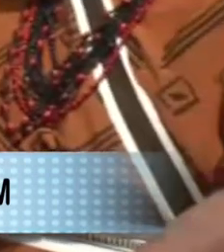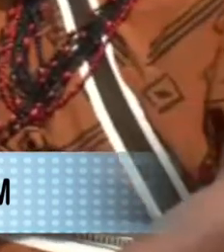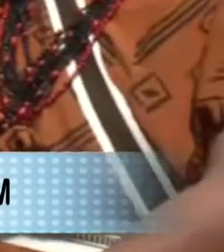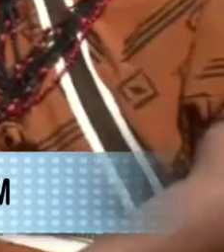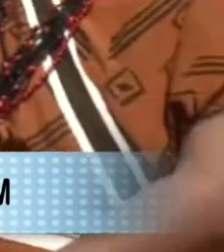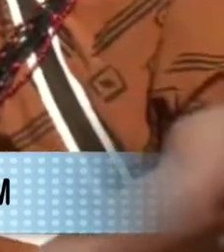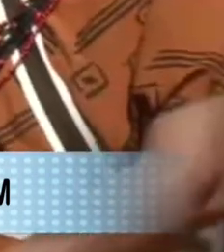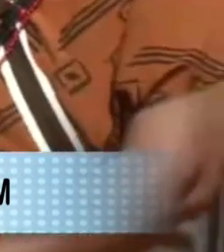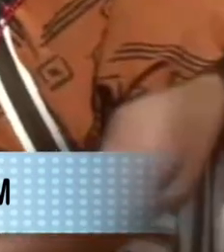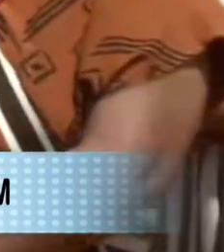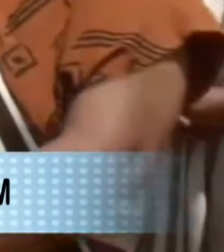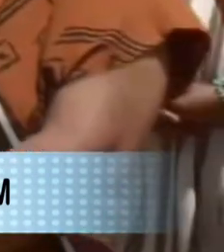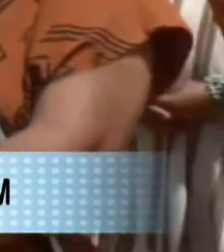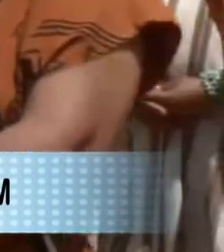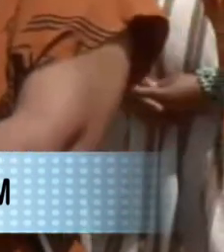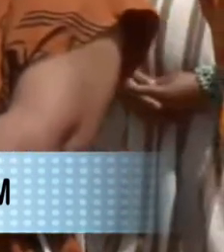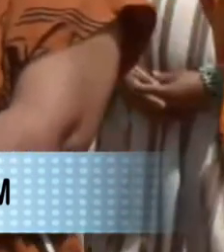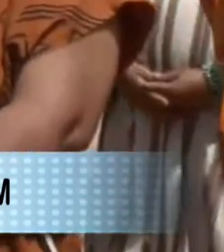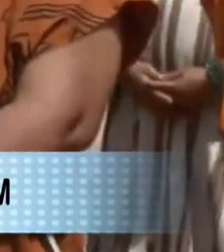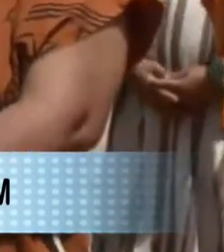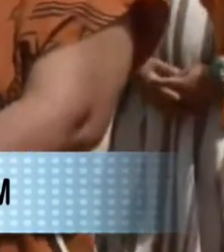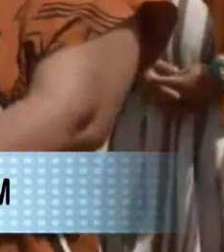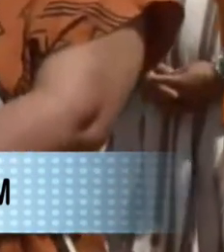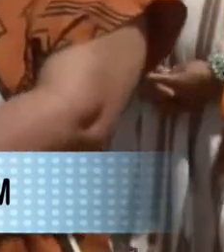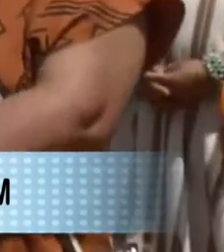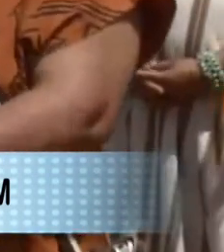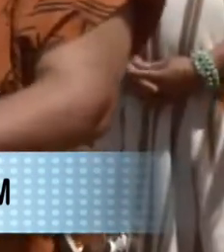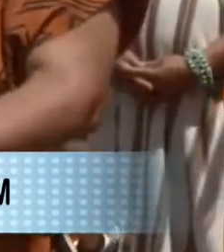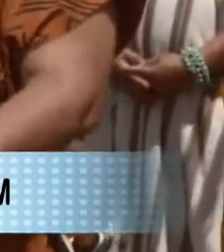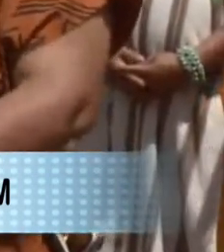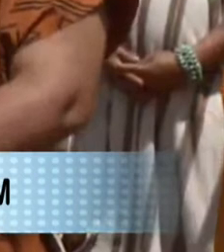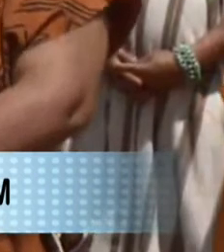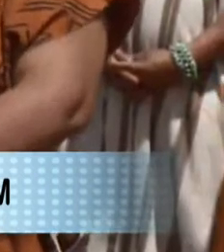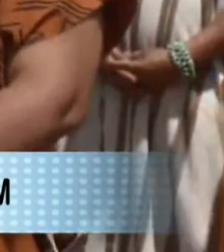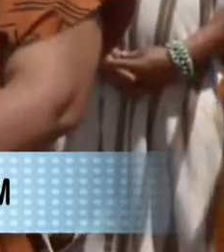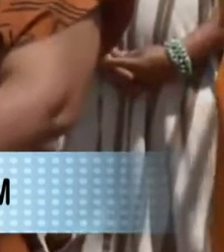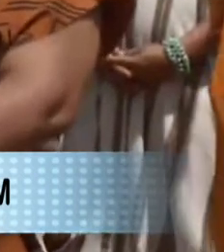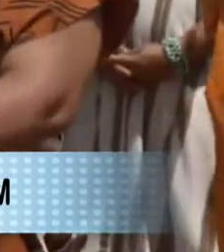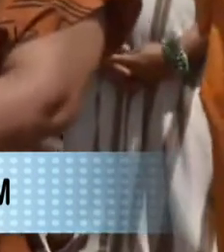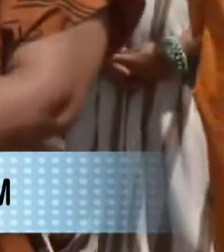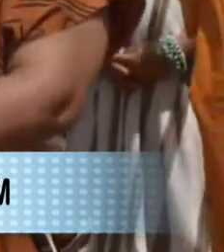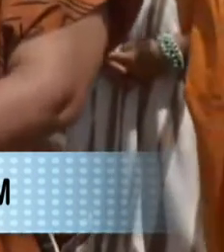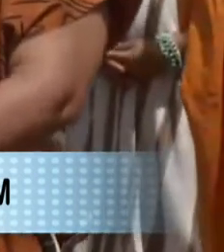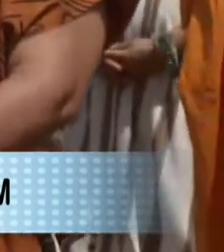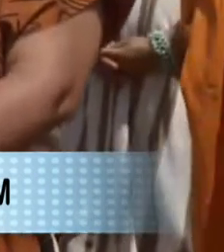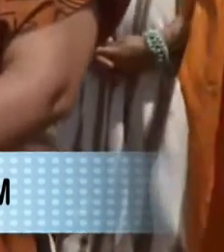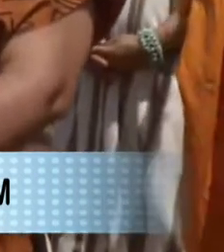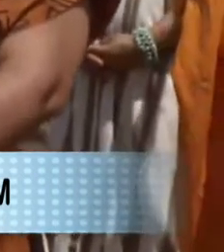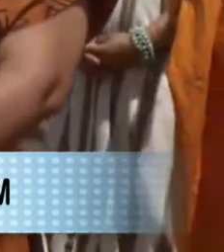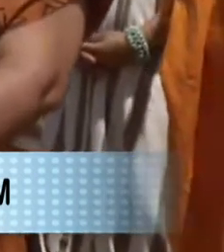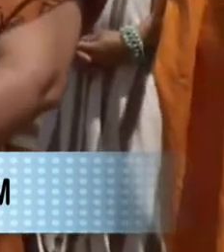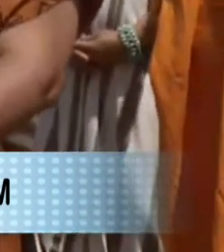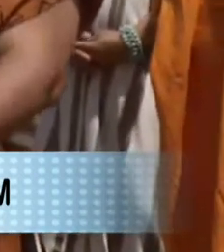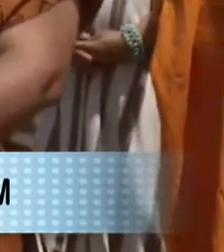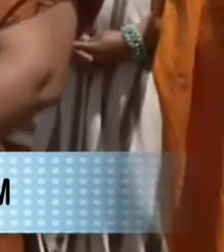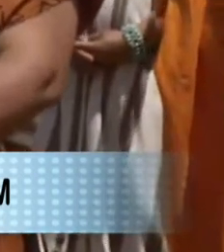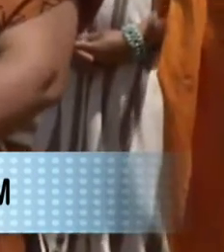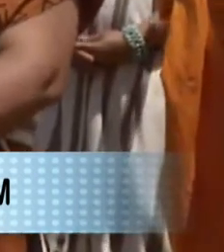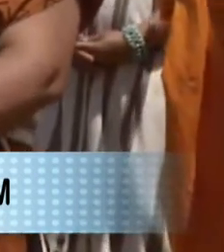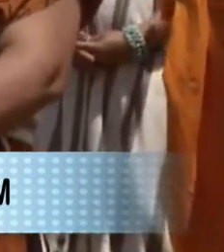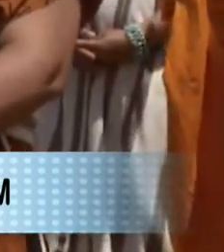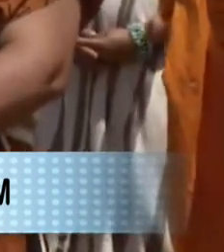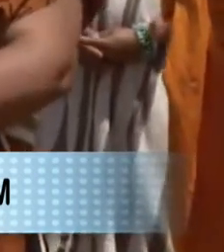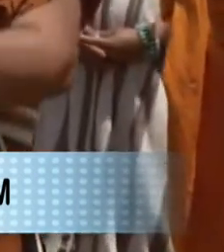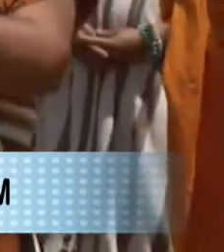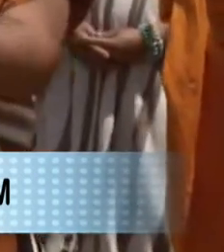de Teoría Mazamari. Buenas tardes. Buenas tardes. Primeramente, mi nombre es Inés Pichuca Quinchoker, soy ashánica de esta comunidad, también me